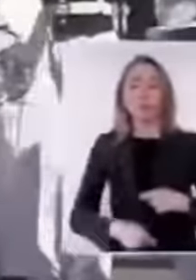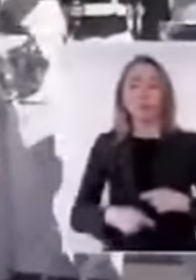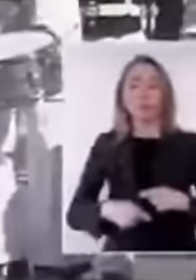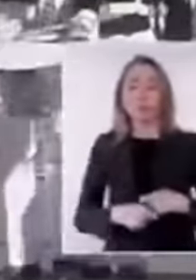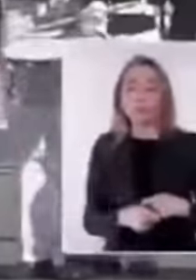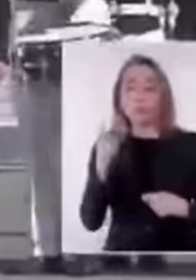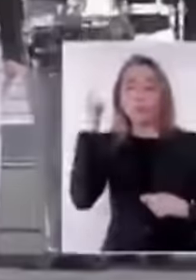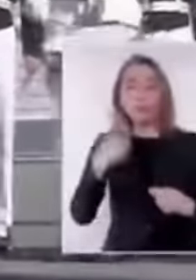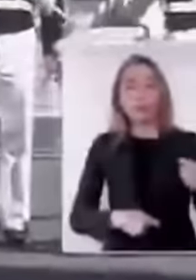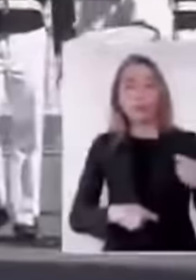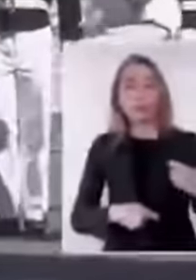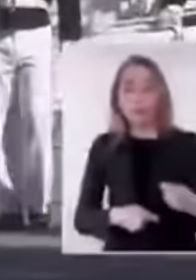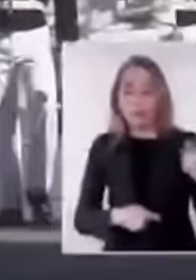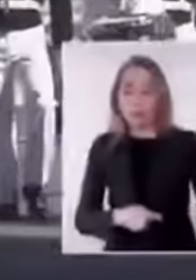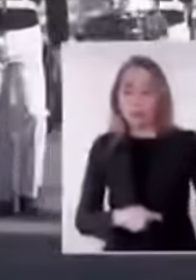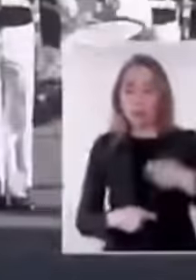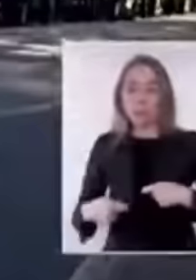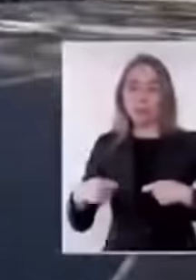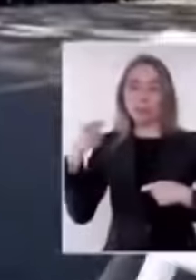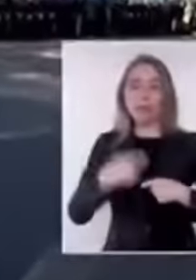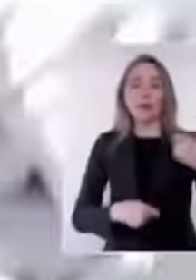con una portada parecida y después la cambian.